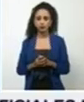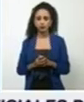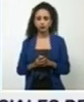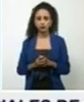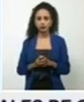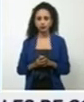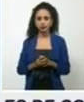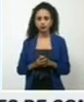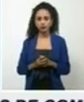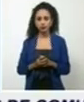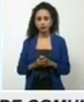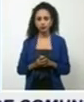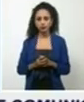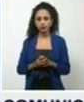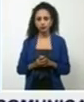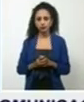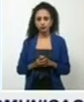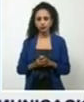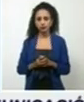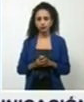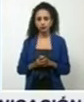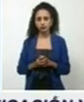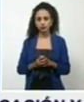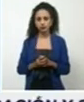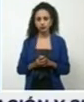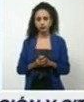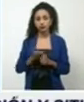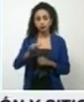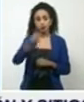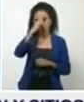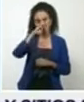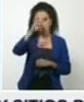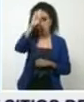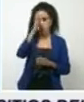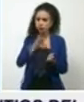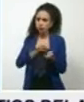que de esta forma Cuba se mantiene